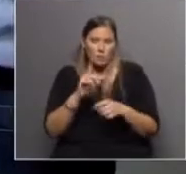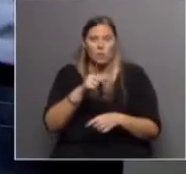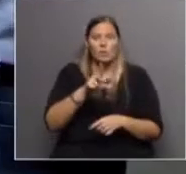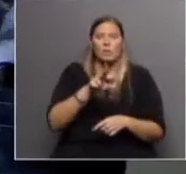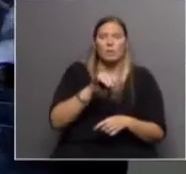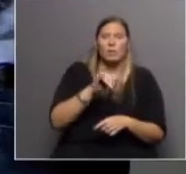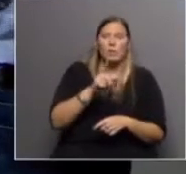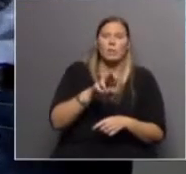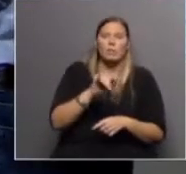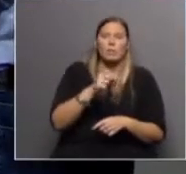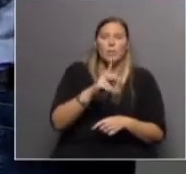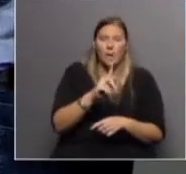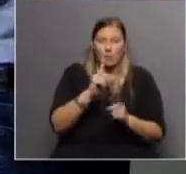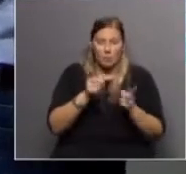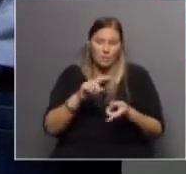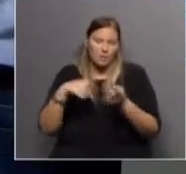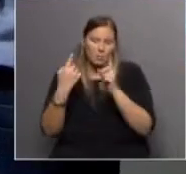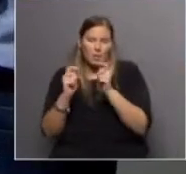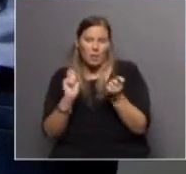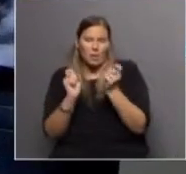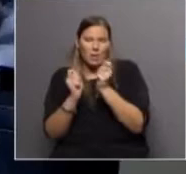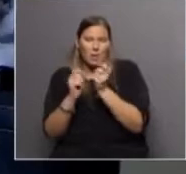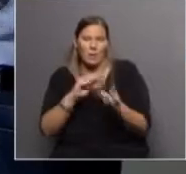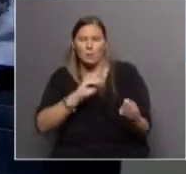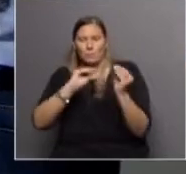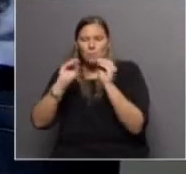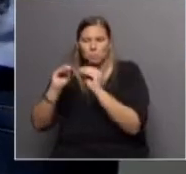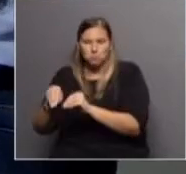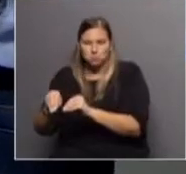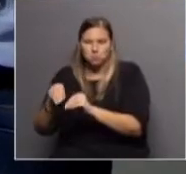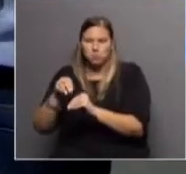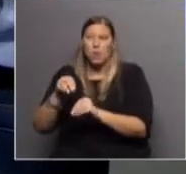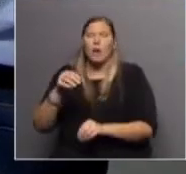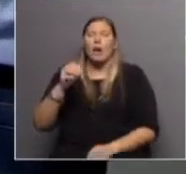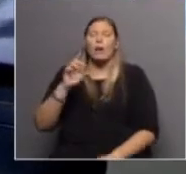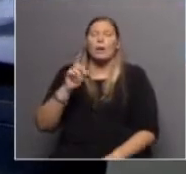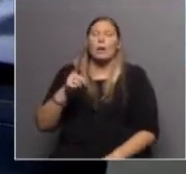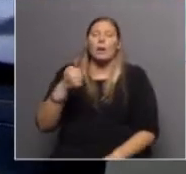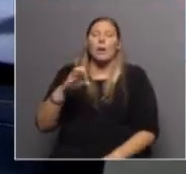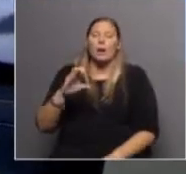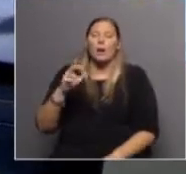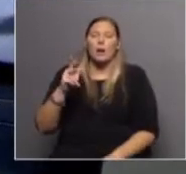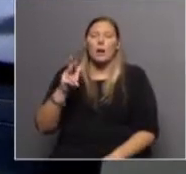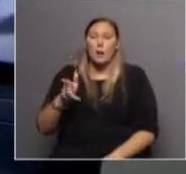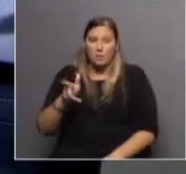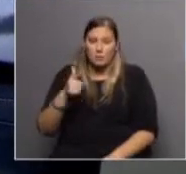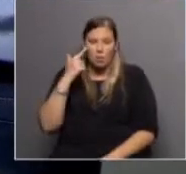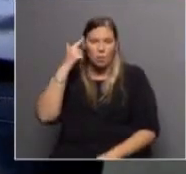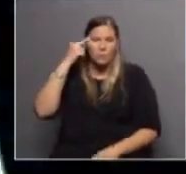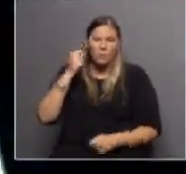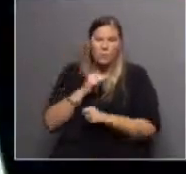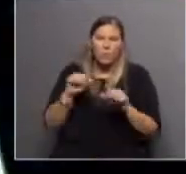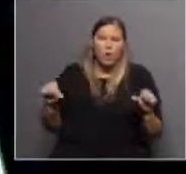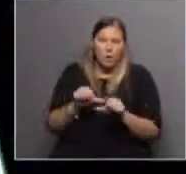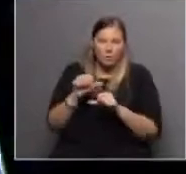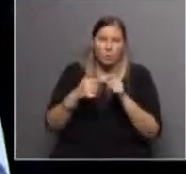GIAD termina en la mesa del GACH. A ver, esto de presentar insumos que pueden cambiar la actividad de nosotros